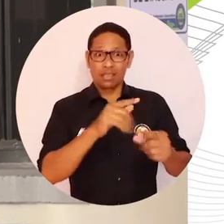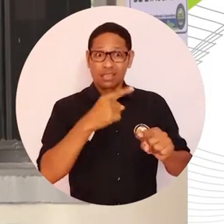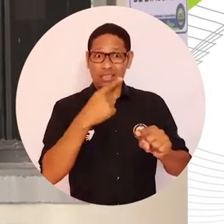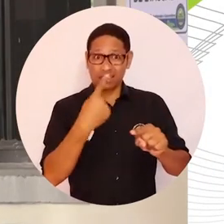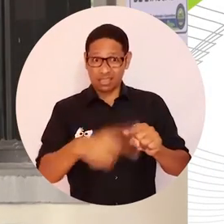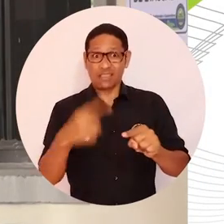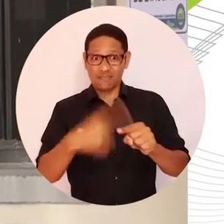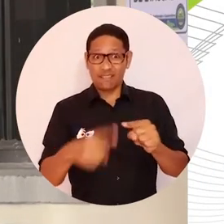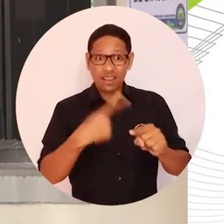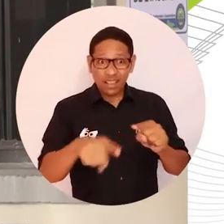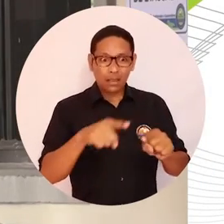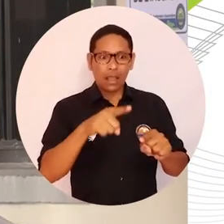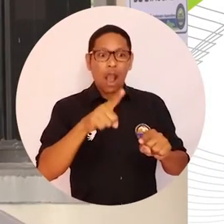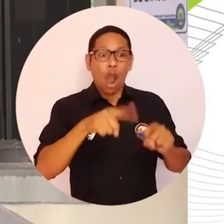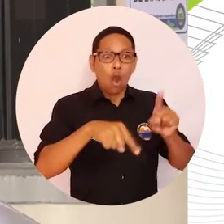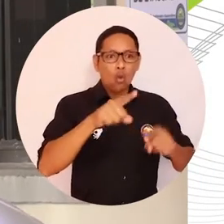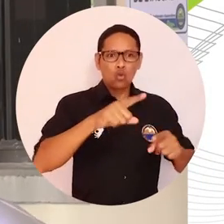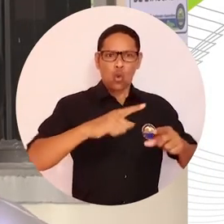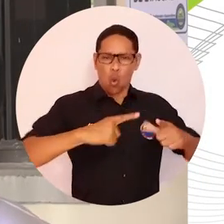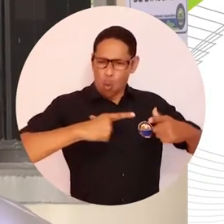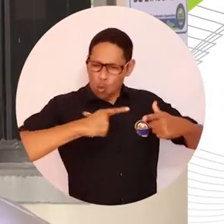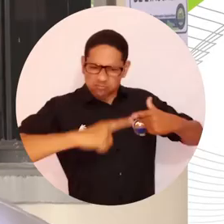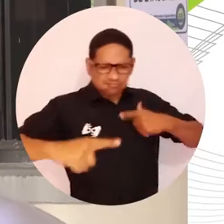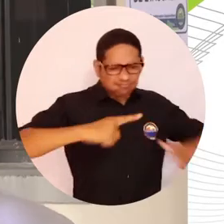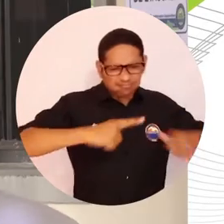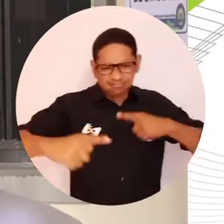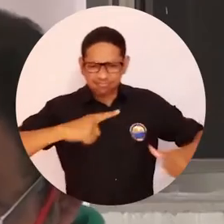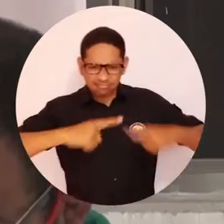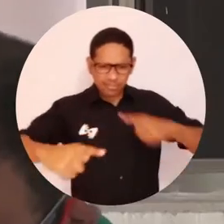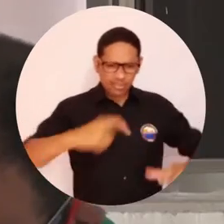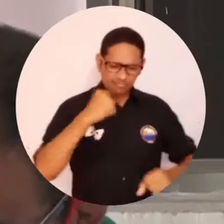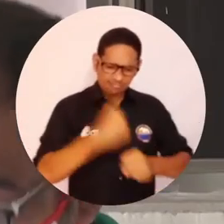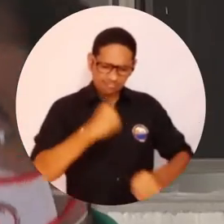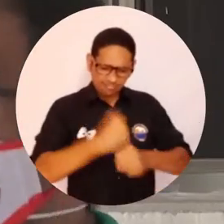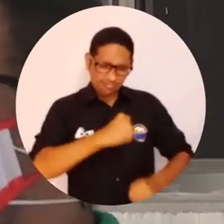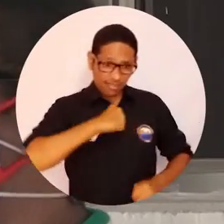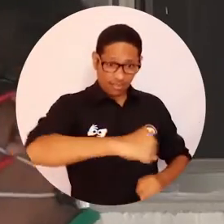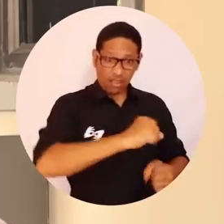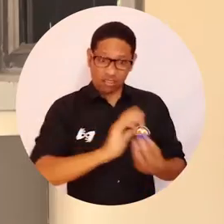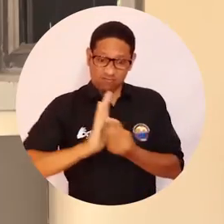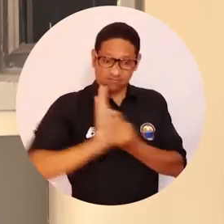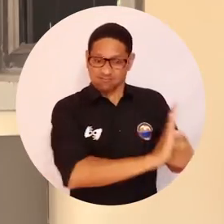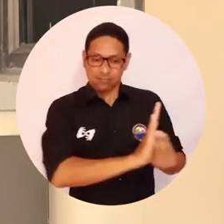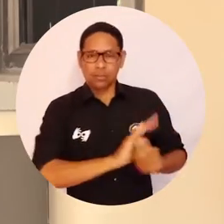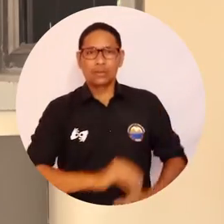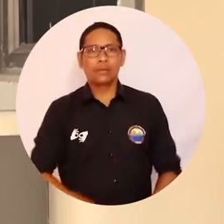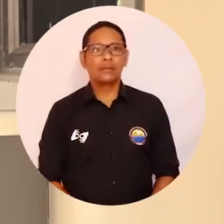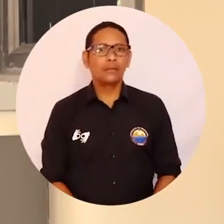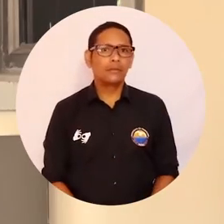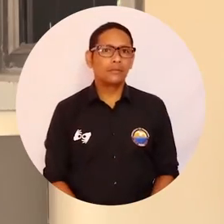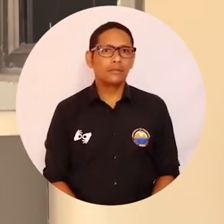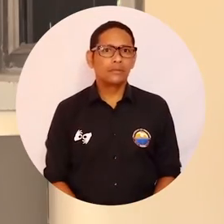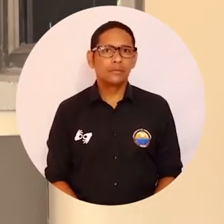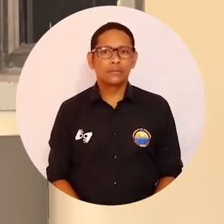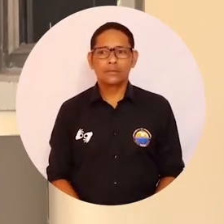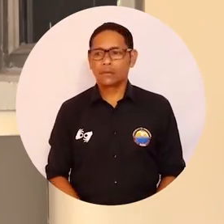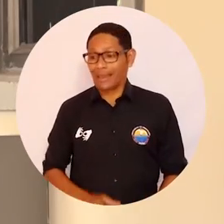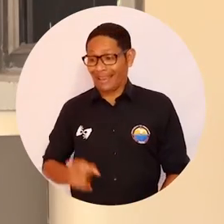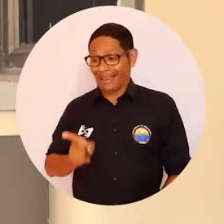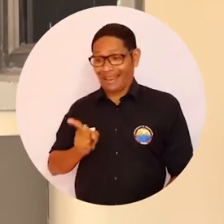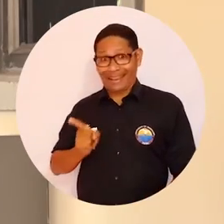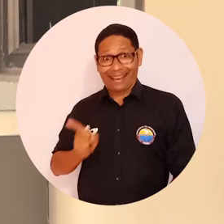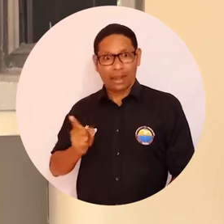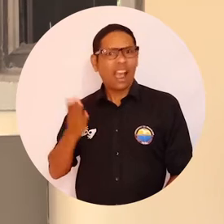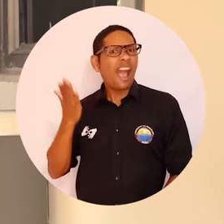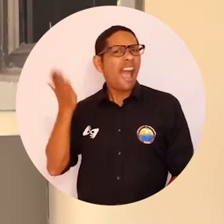APU y todo aquello que se tildara de luchador social. Por capricho